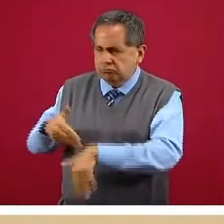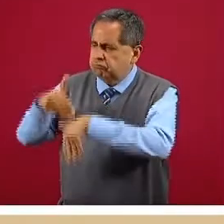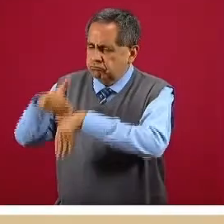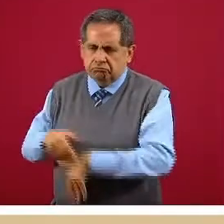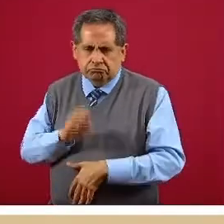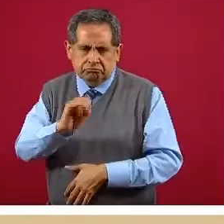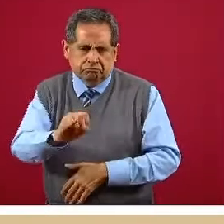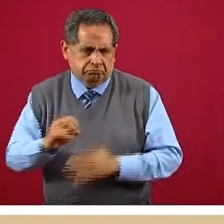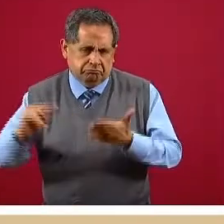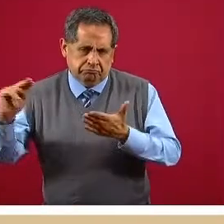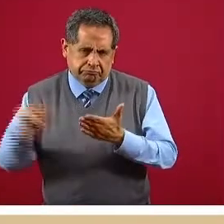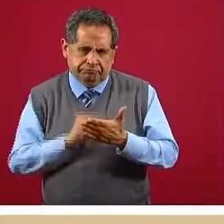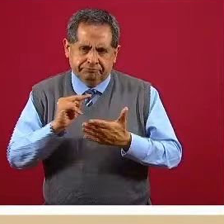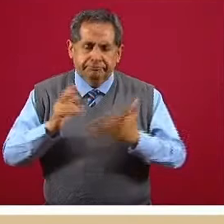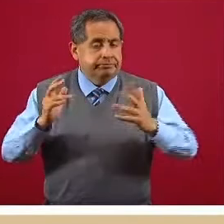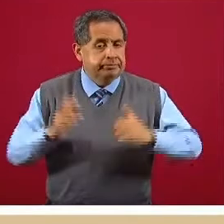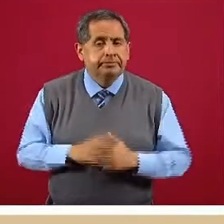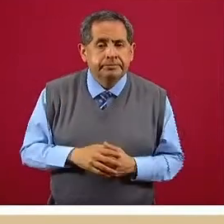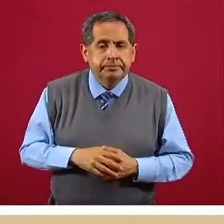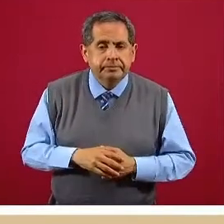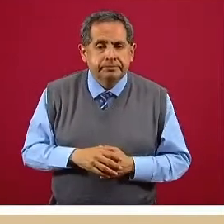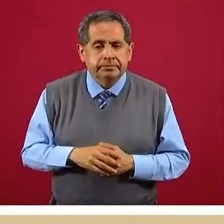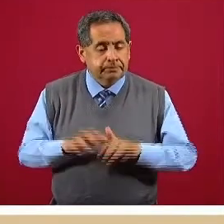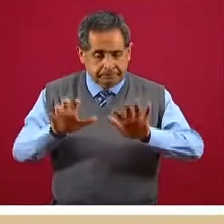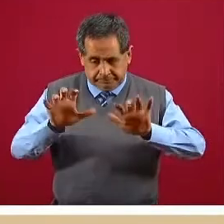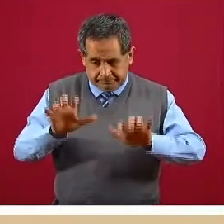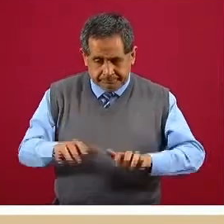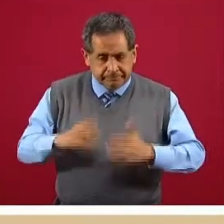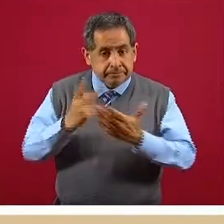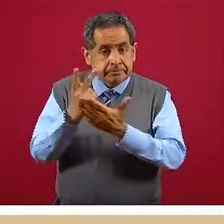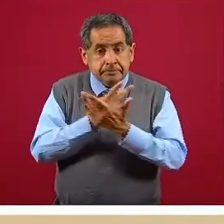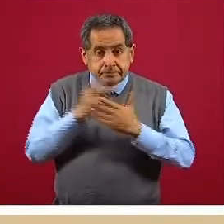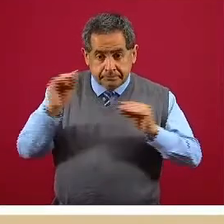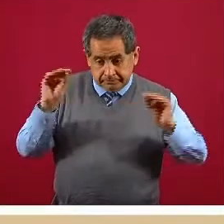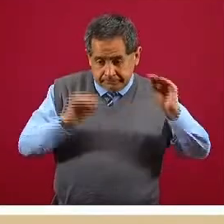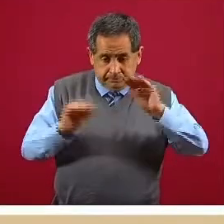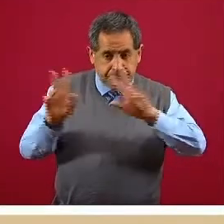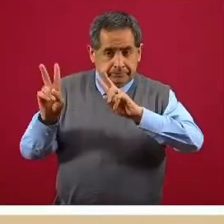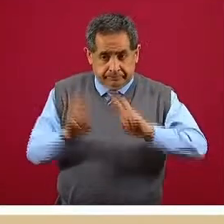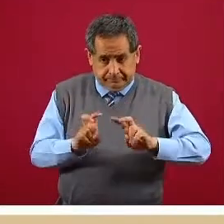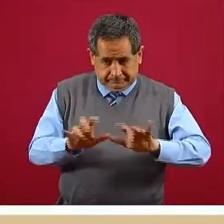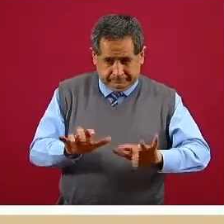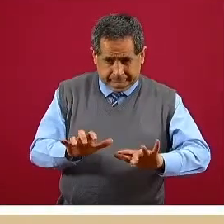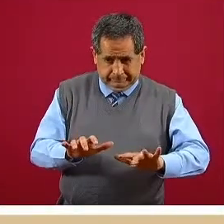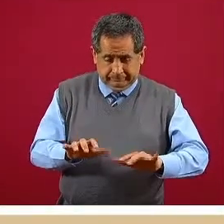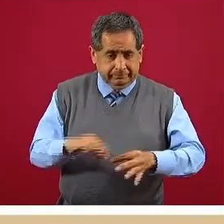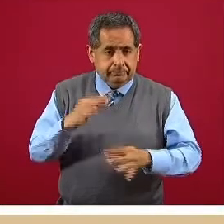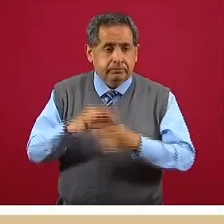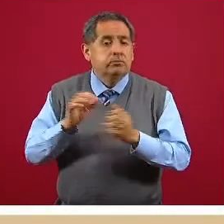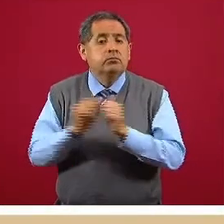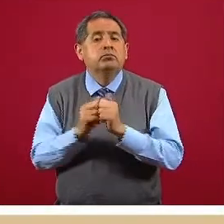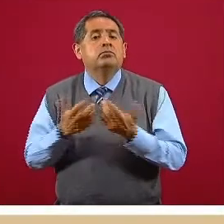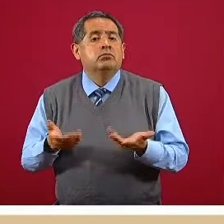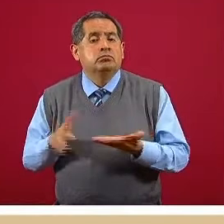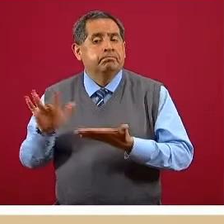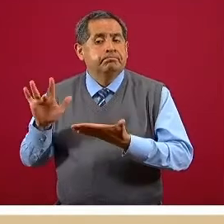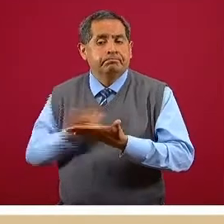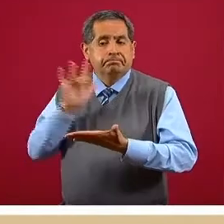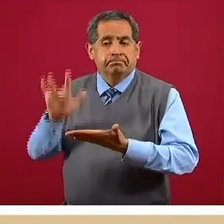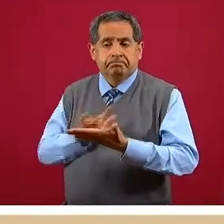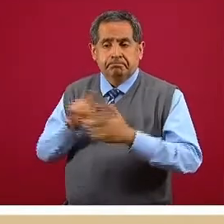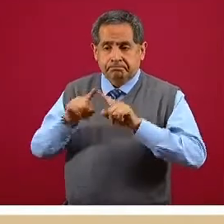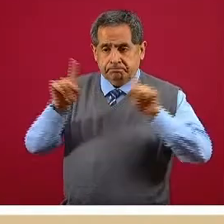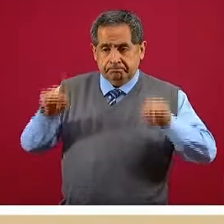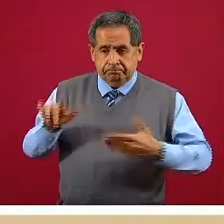procedimientos. Desarrollamos los programas de captura de la información porque toda la información la capturamos en tablets y